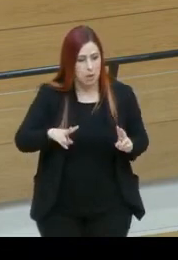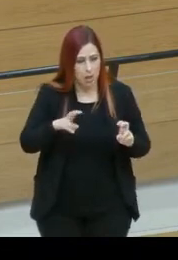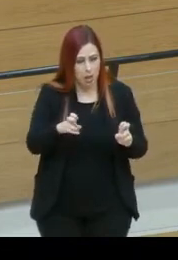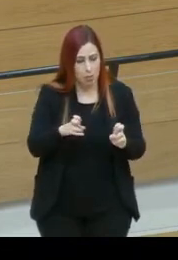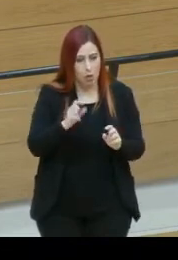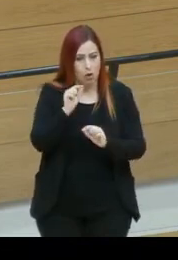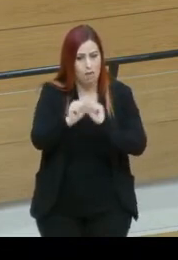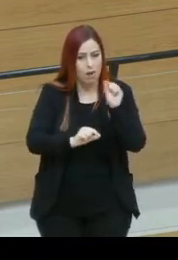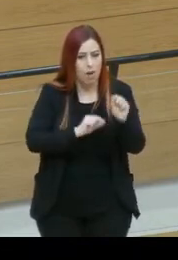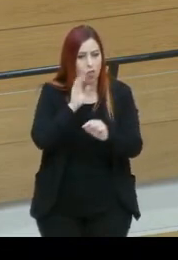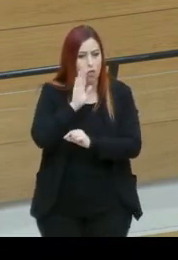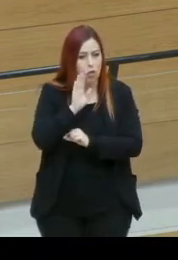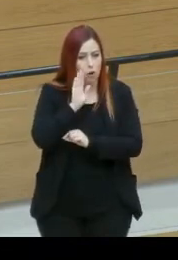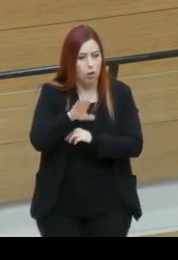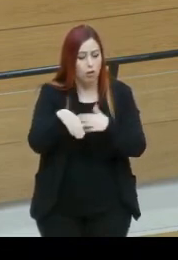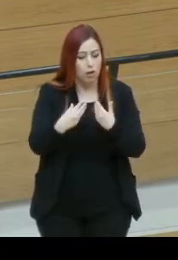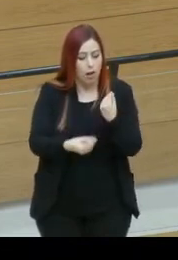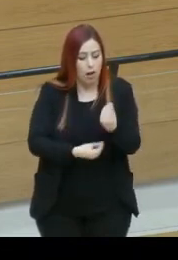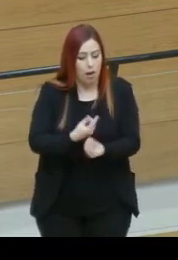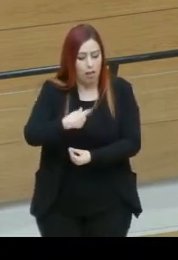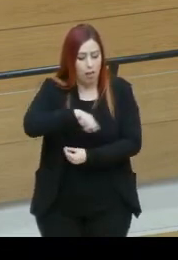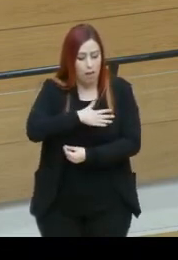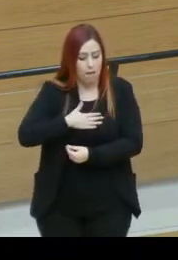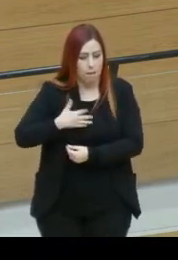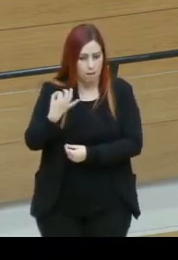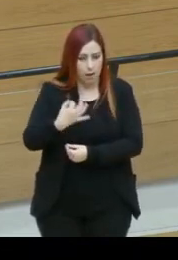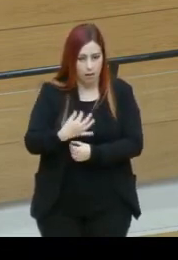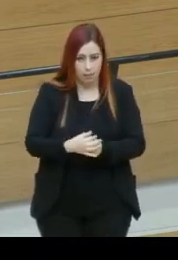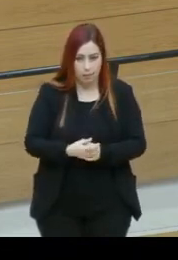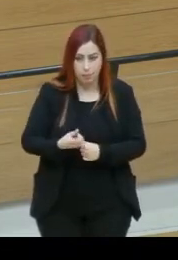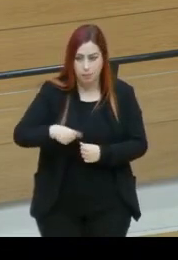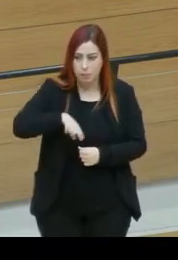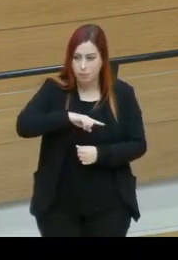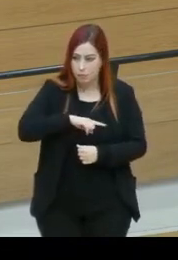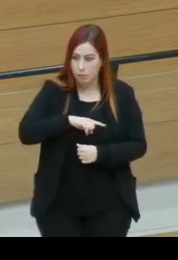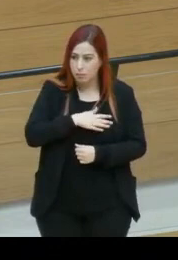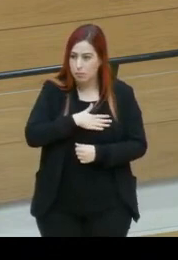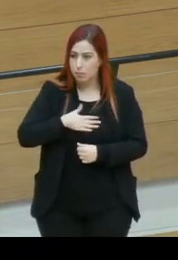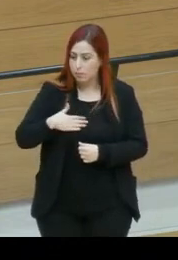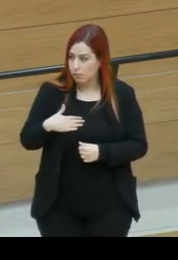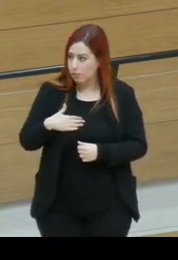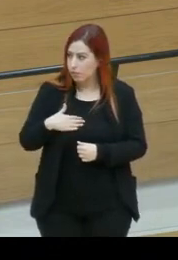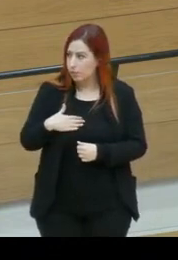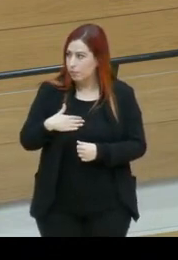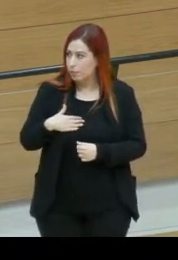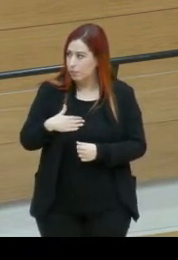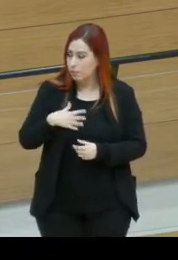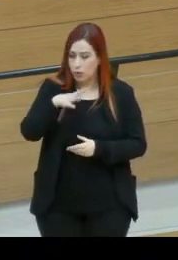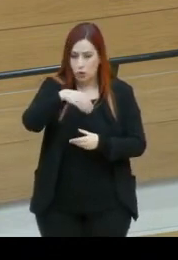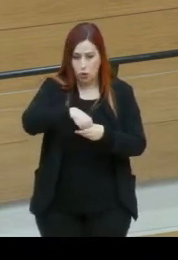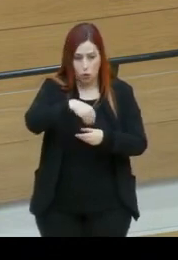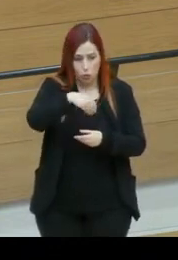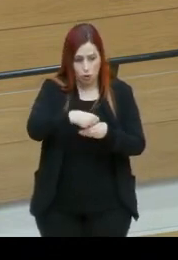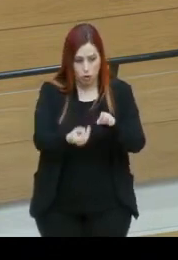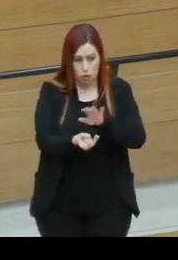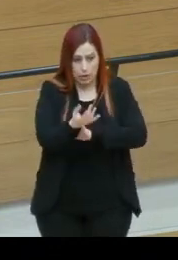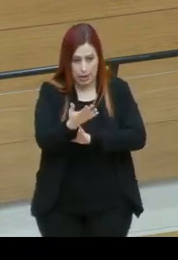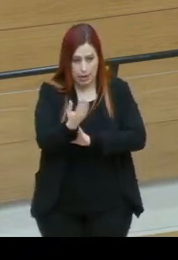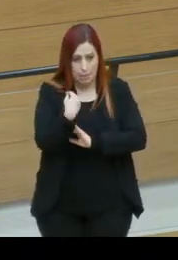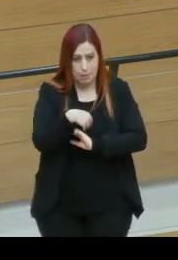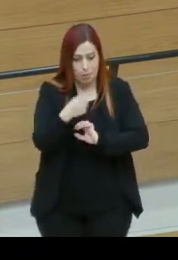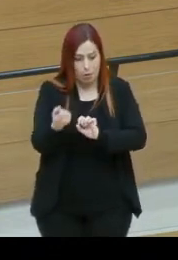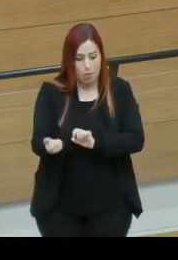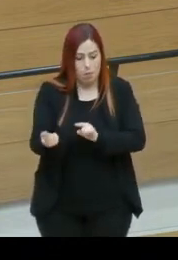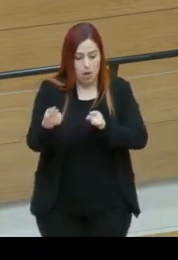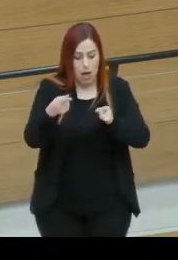infección. Entonces, ¿qué queremos hacer nosotros? Vale, pues nosotros lo que queremos hacer es compuestos, ¿vale?, que se